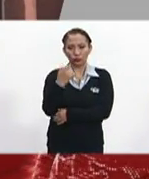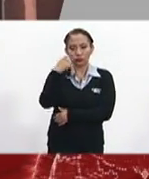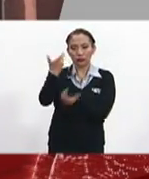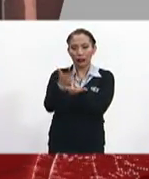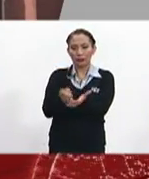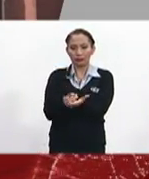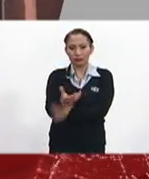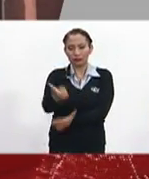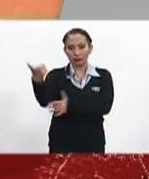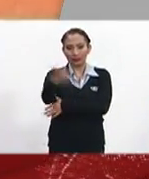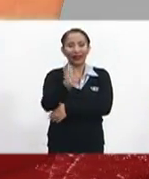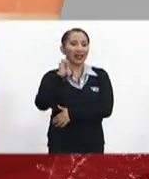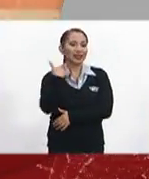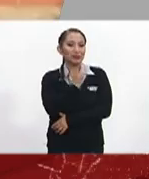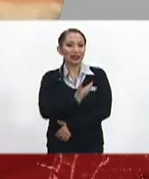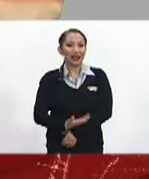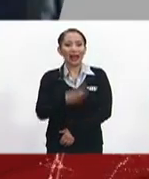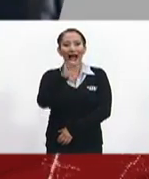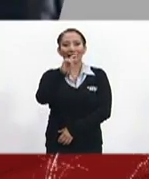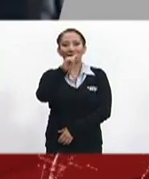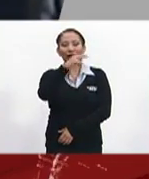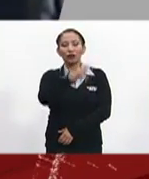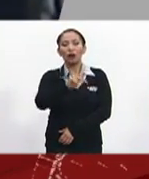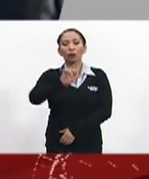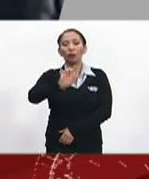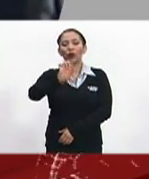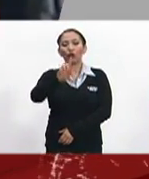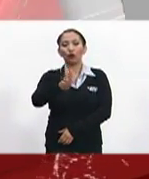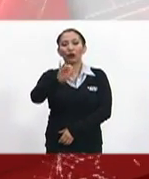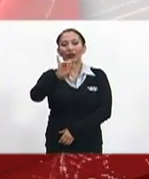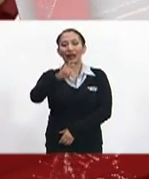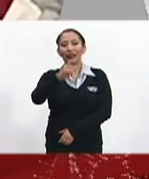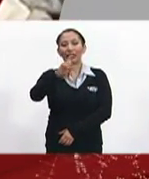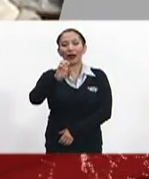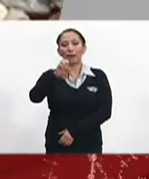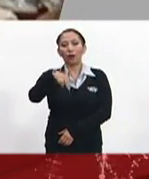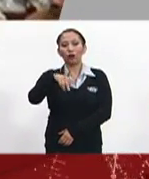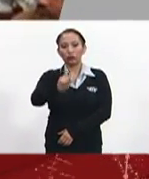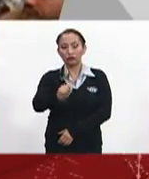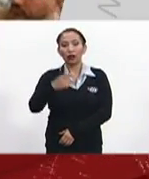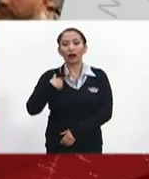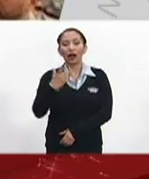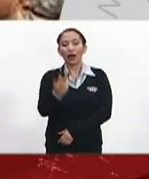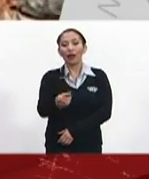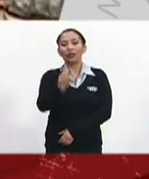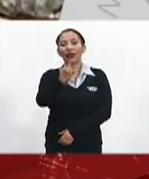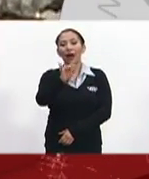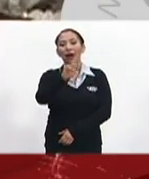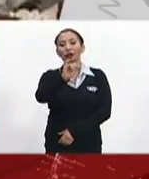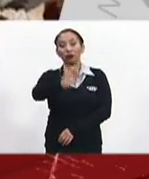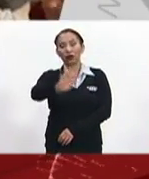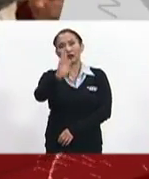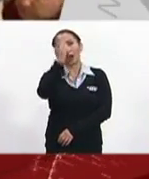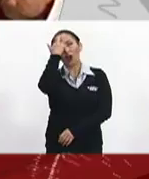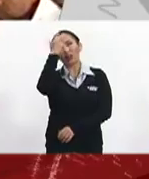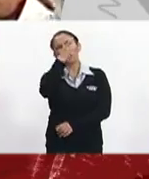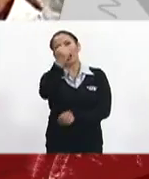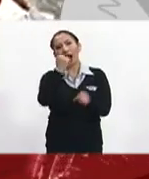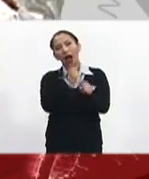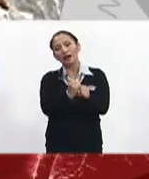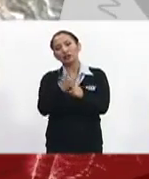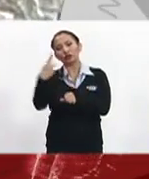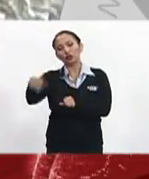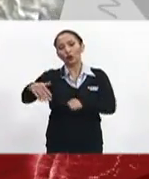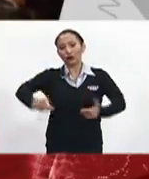en libertad bajo fianza al expresidente de Cataluña, Carles Puigdemont. Dámaso Pérez Prado es recordado a 100